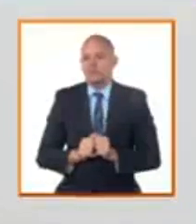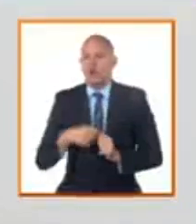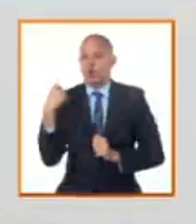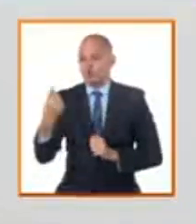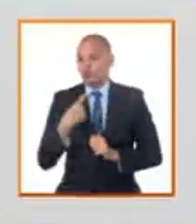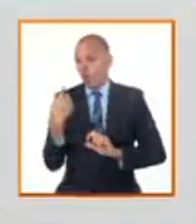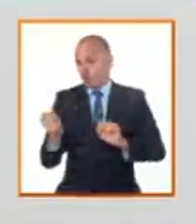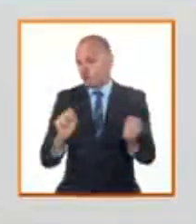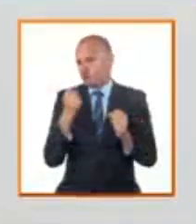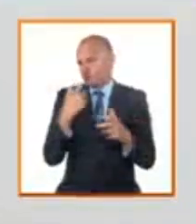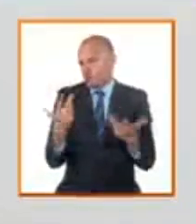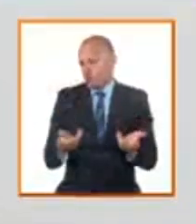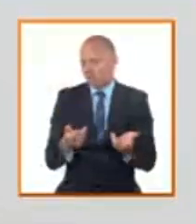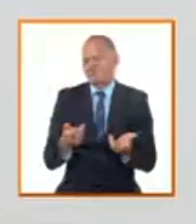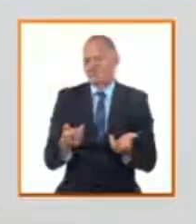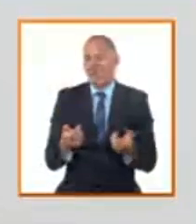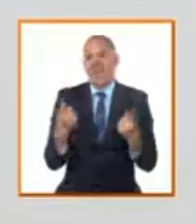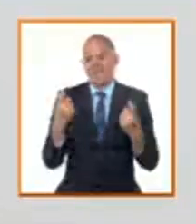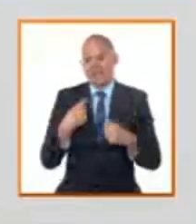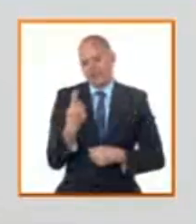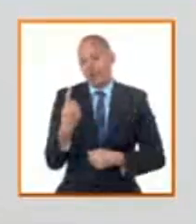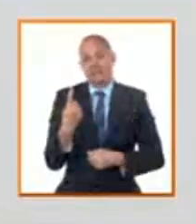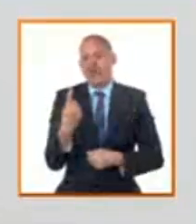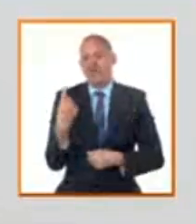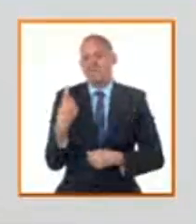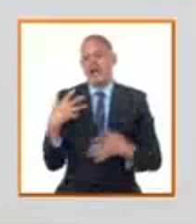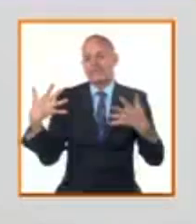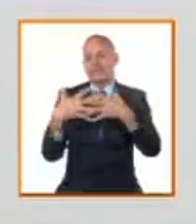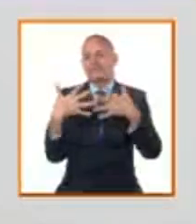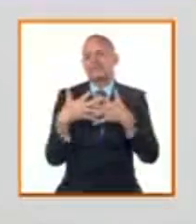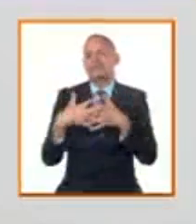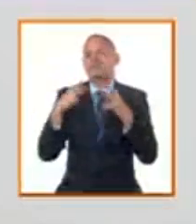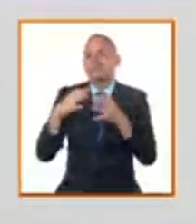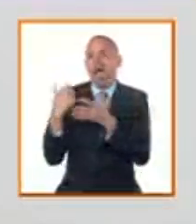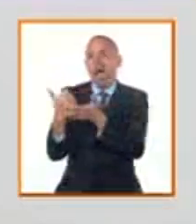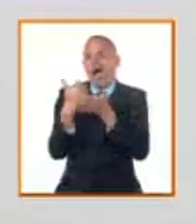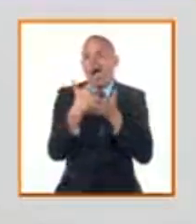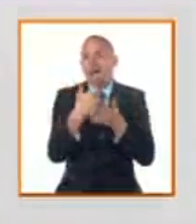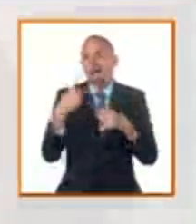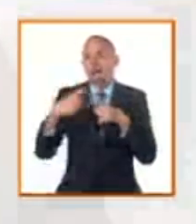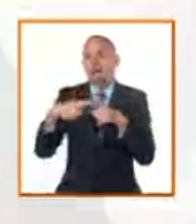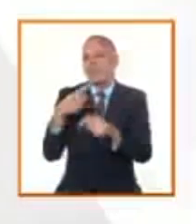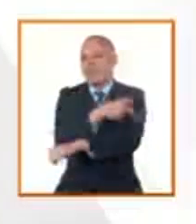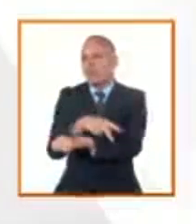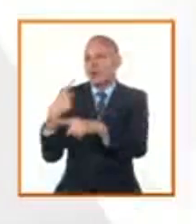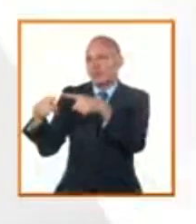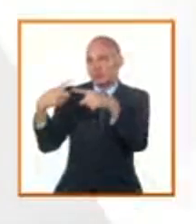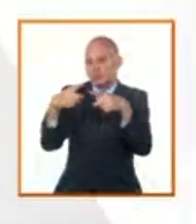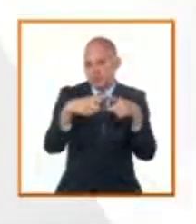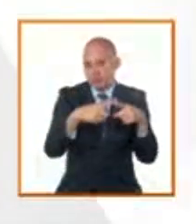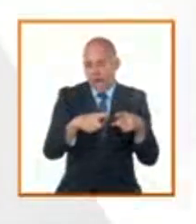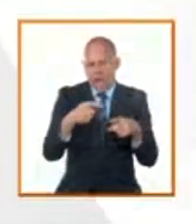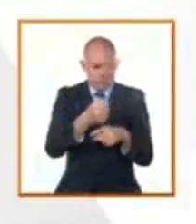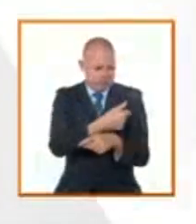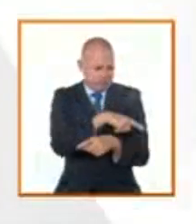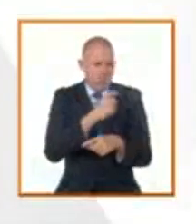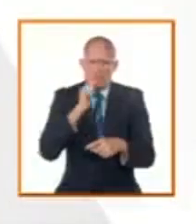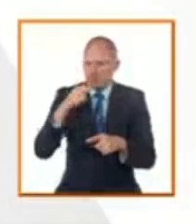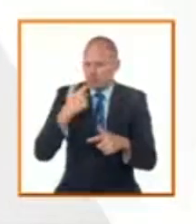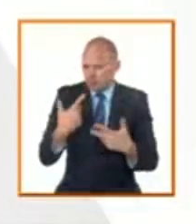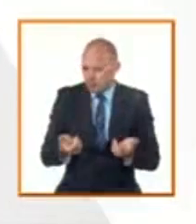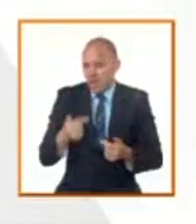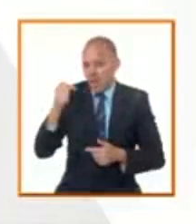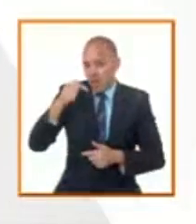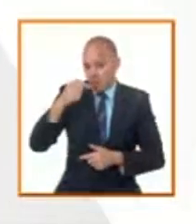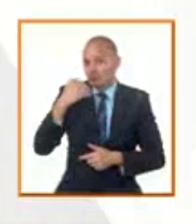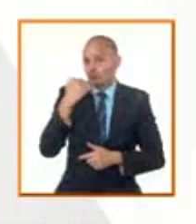cooperación internacional en este sentido. Recientemente, las tropas guardafronteras de Cuba, de conjunto con el Servicio de Guardacosta de Estados